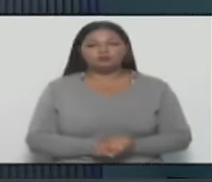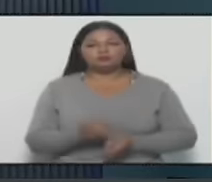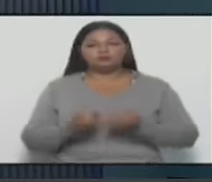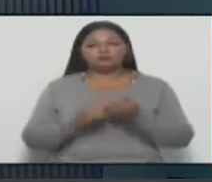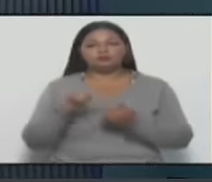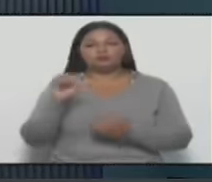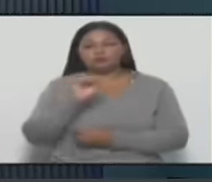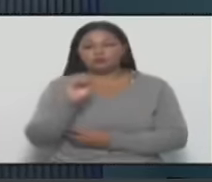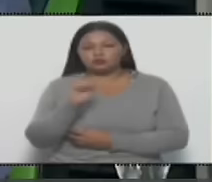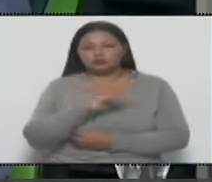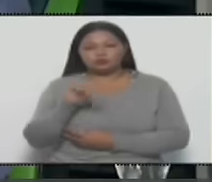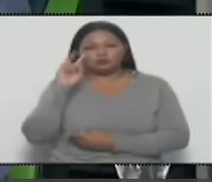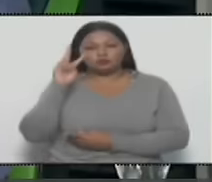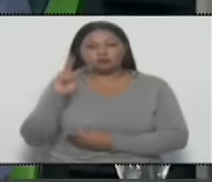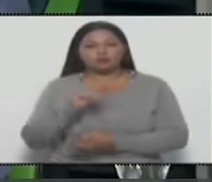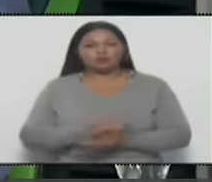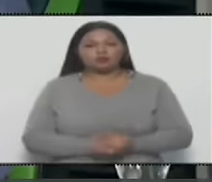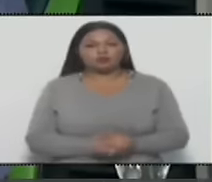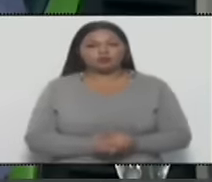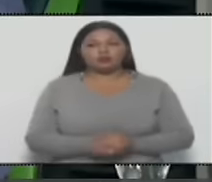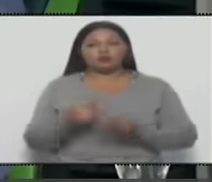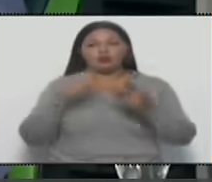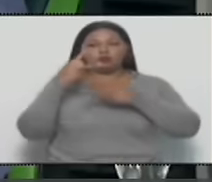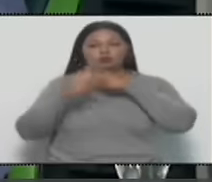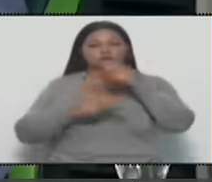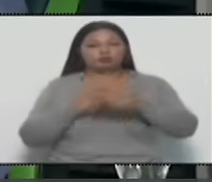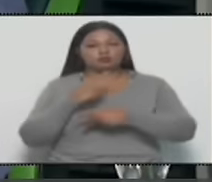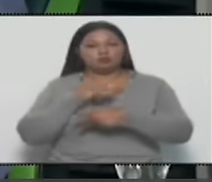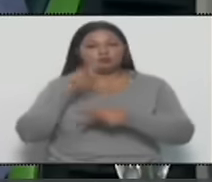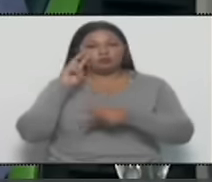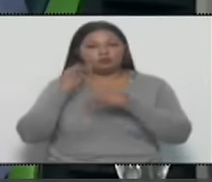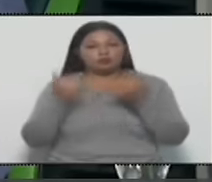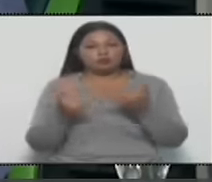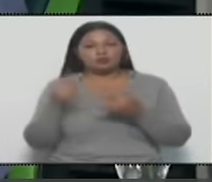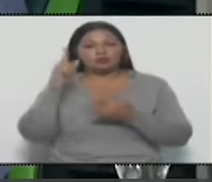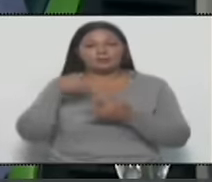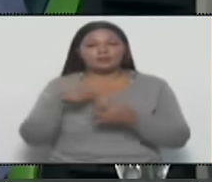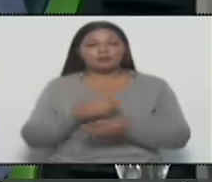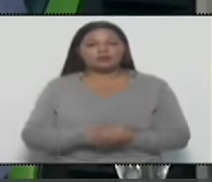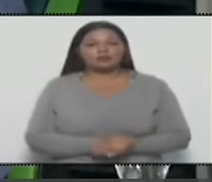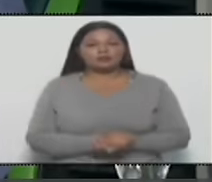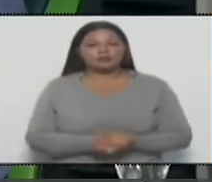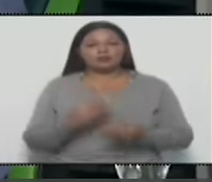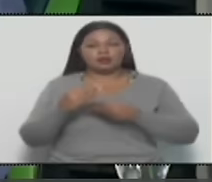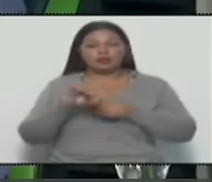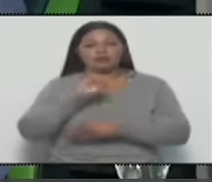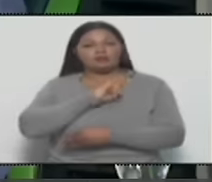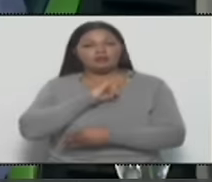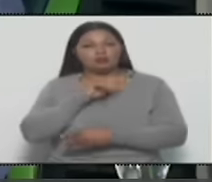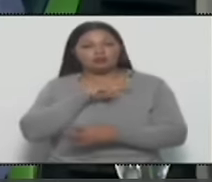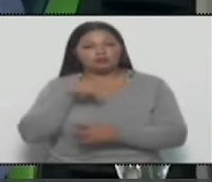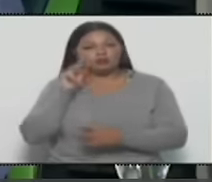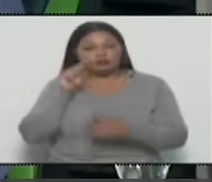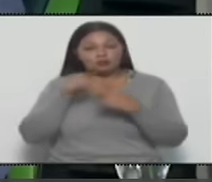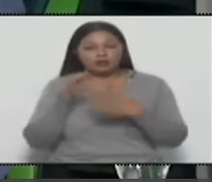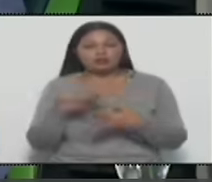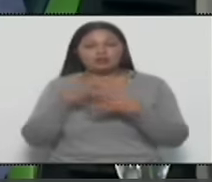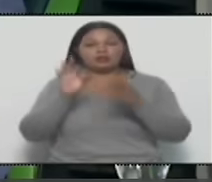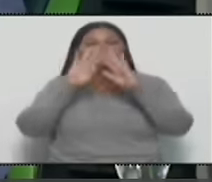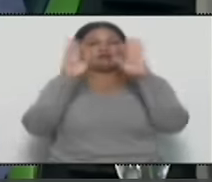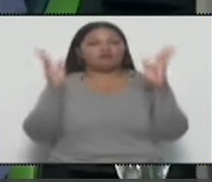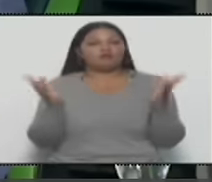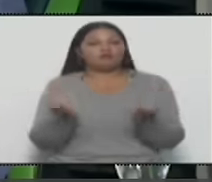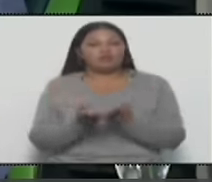Okay. Los semiconductores o los procesadores, que también están identificados como de gran interés mundial para